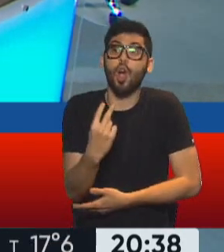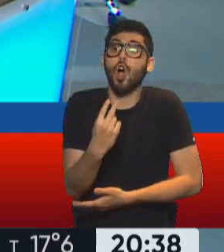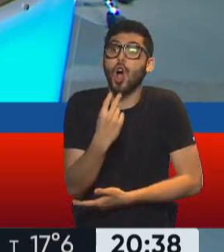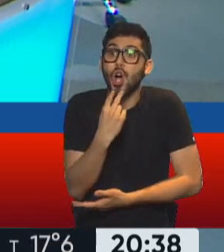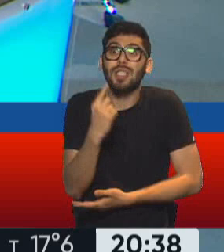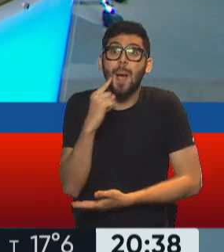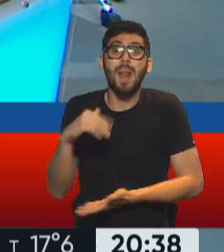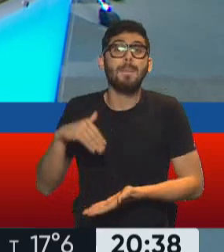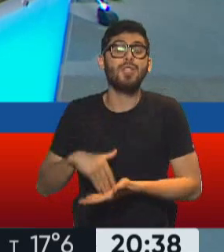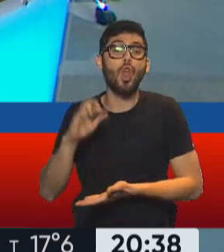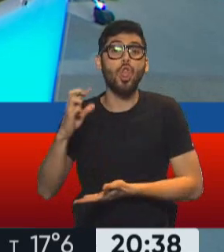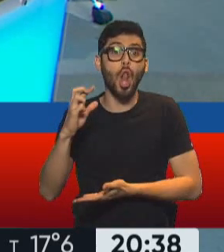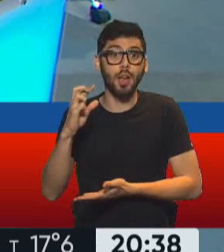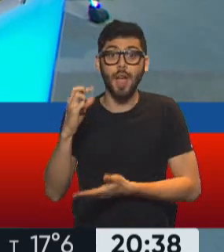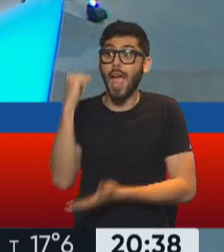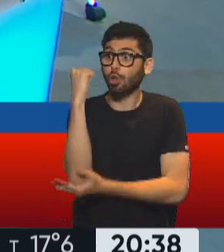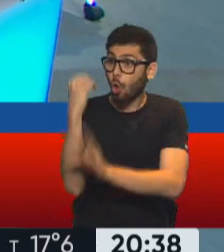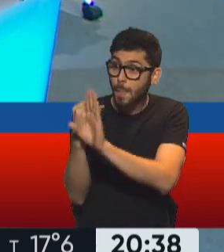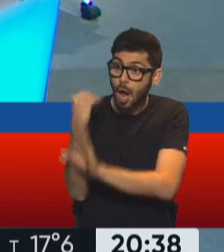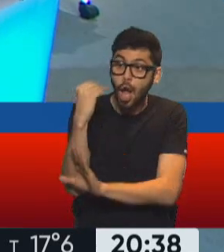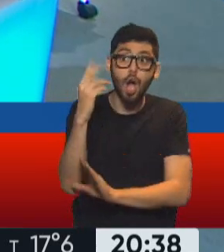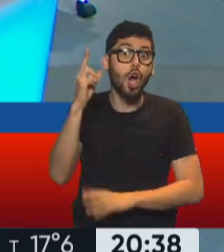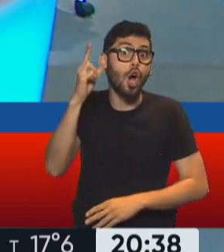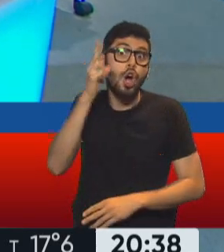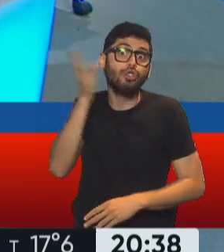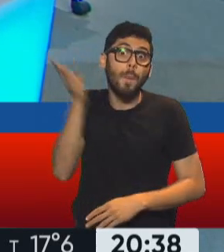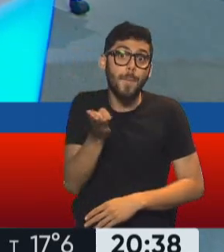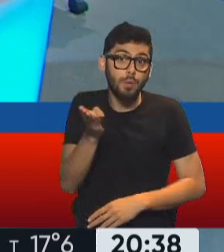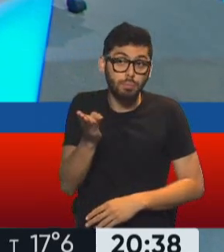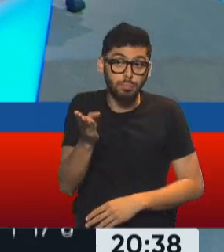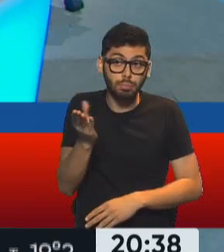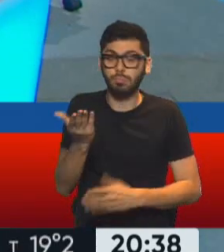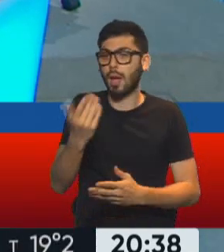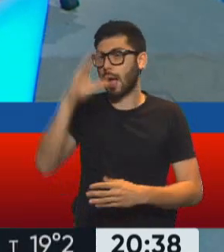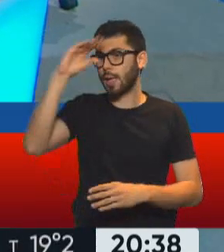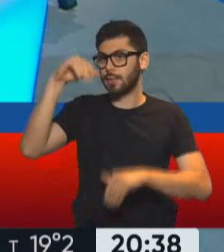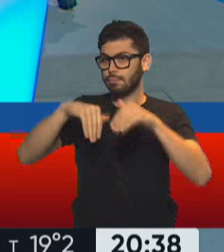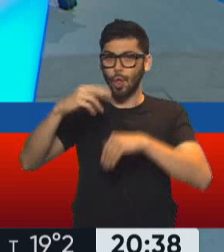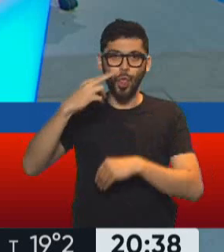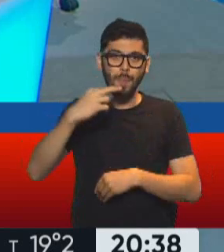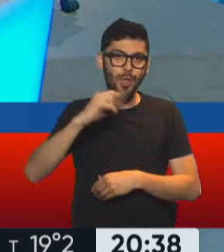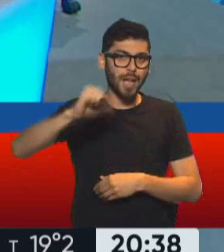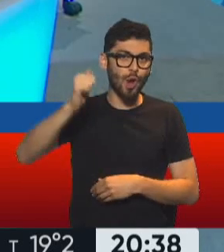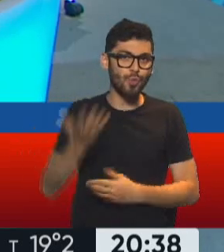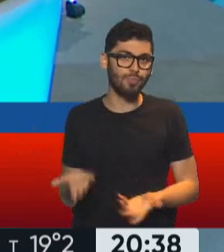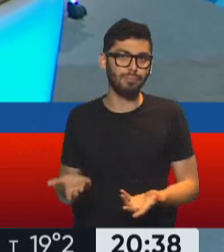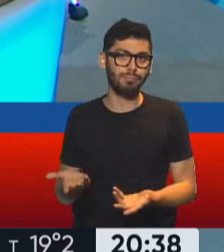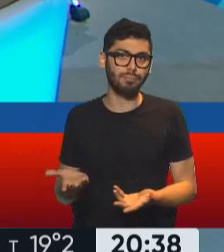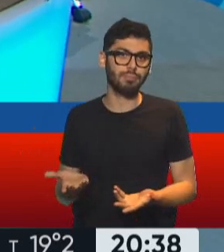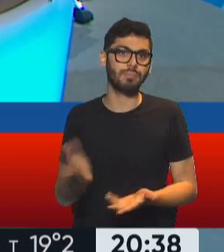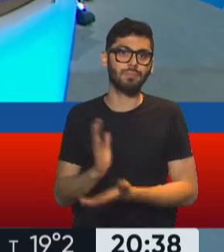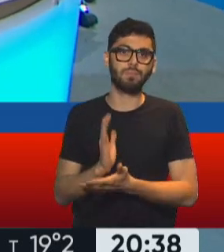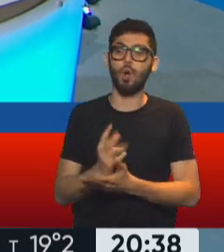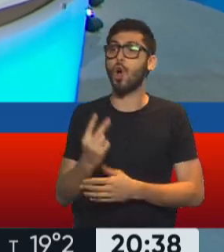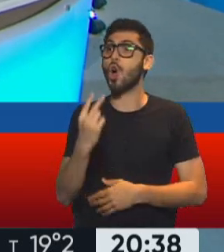dólares. La economía creció al 8% y Cristina fue reelecta en el 2011. Entonces quiero decir, 11.000